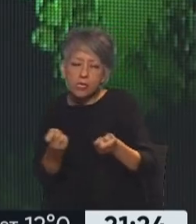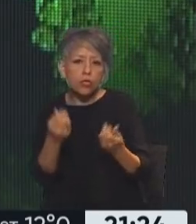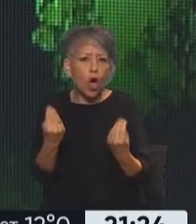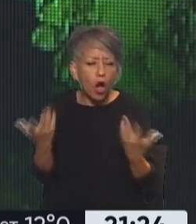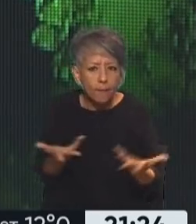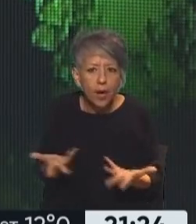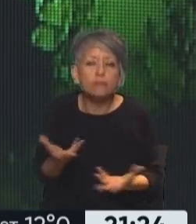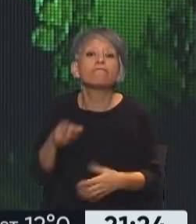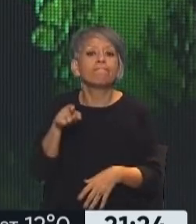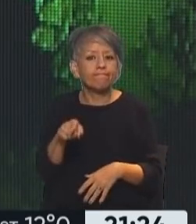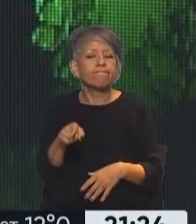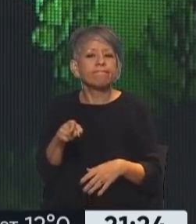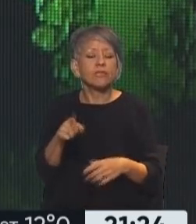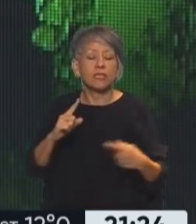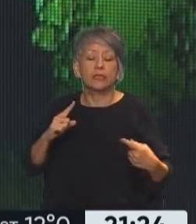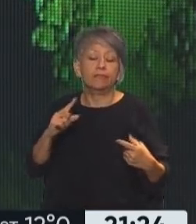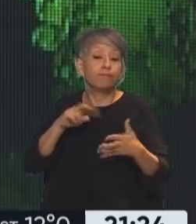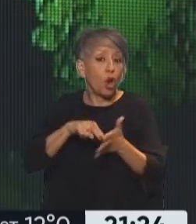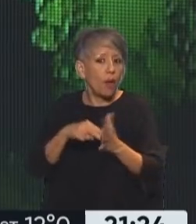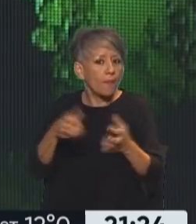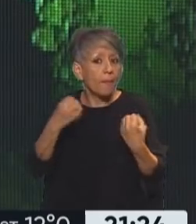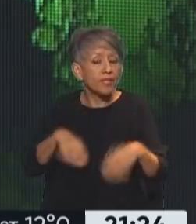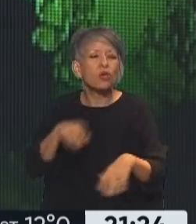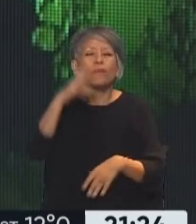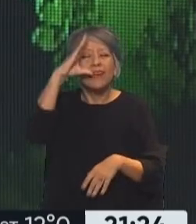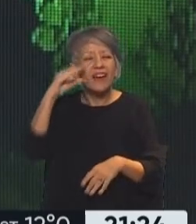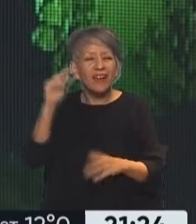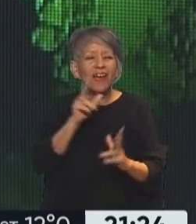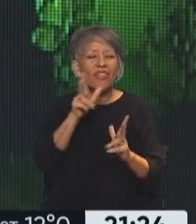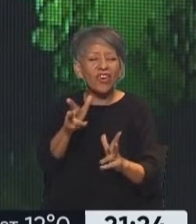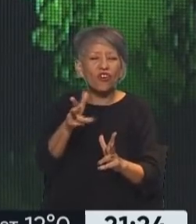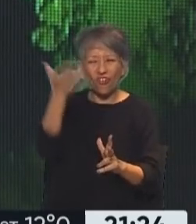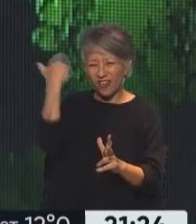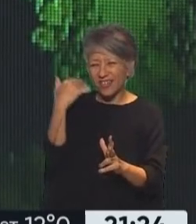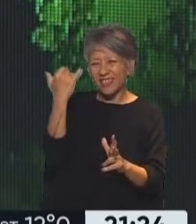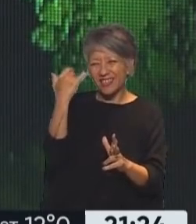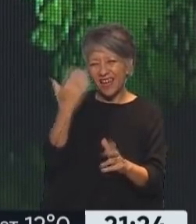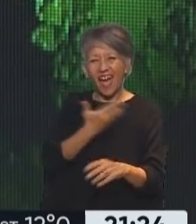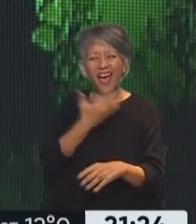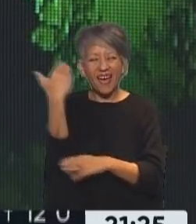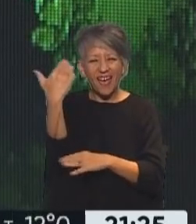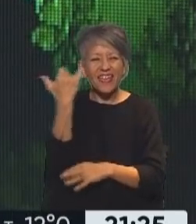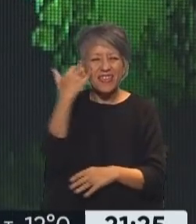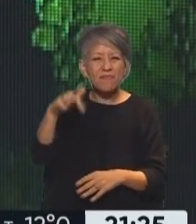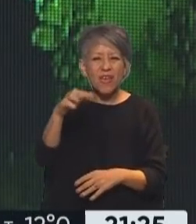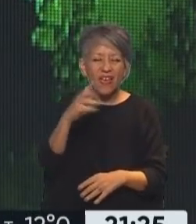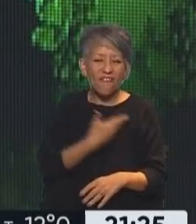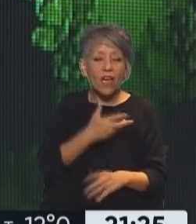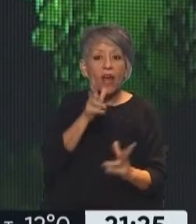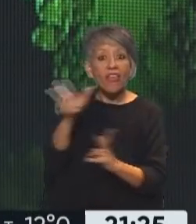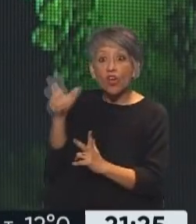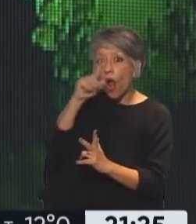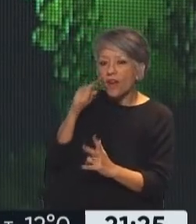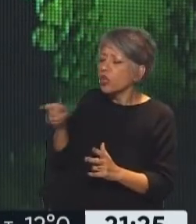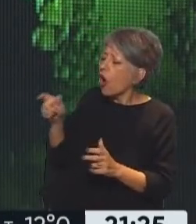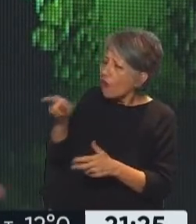que ahí ha comenzado el conflicto de todo esto, cuando ella dice en el acto de YPF, los dólares, Alberto agarró la lapicera, usó